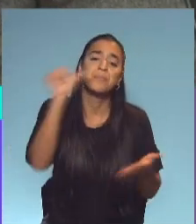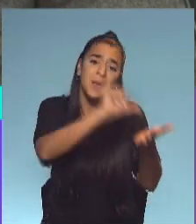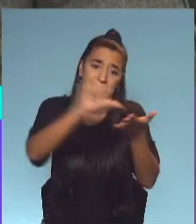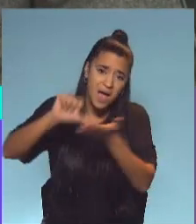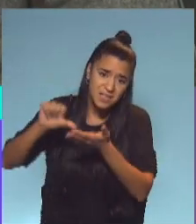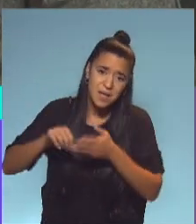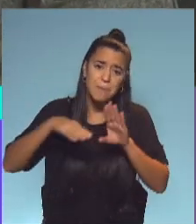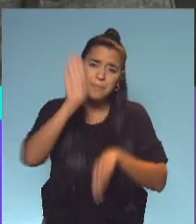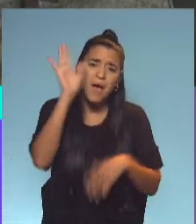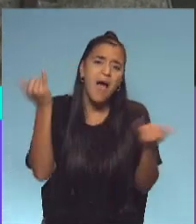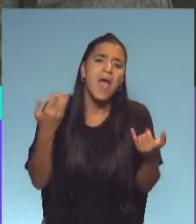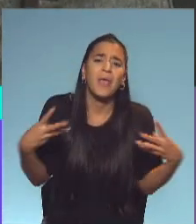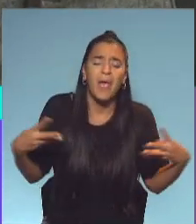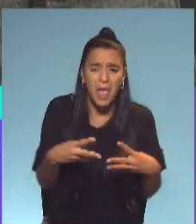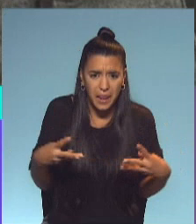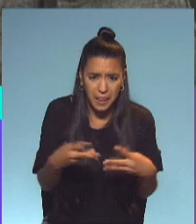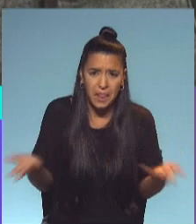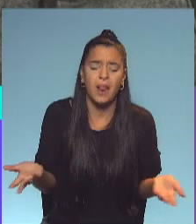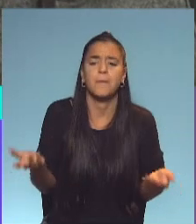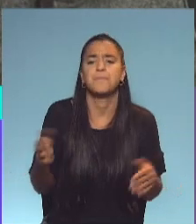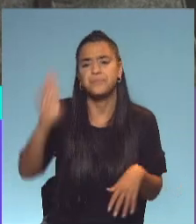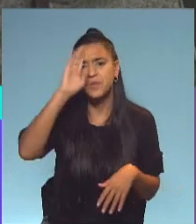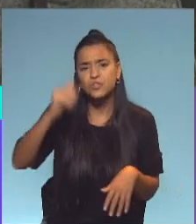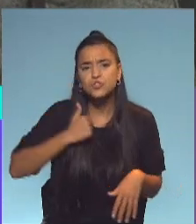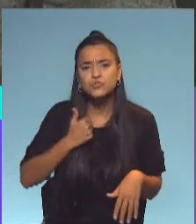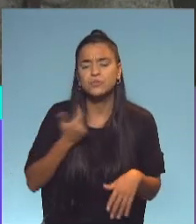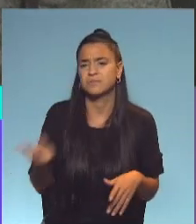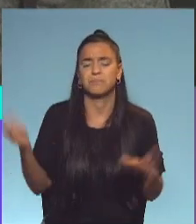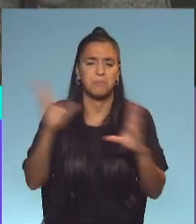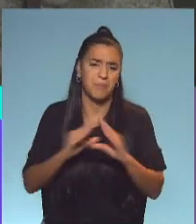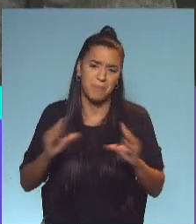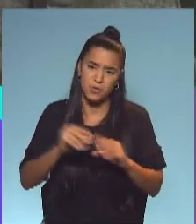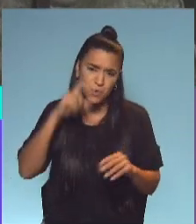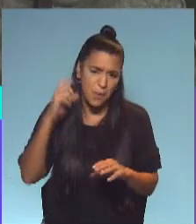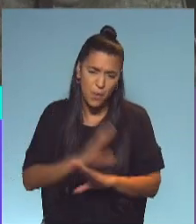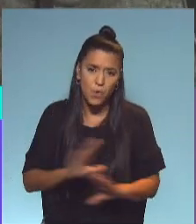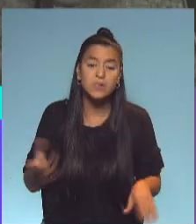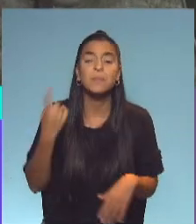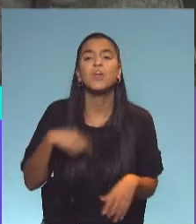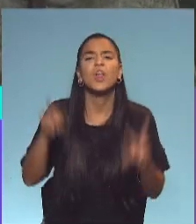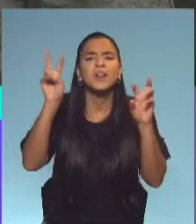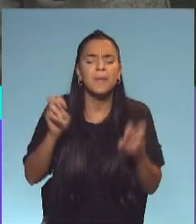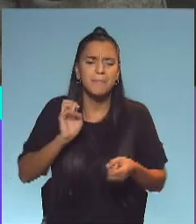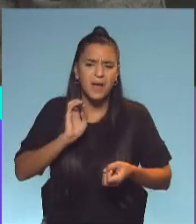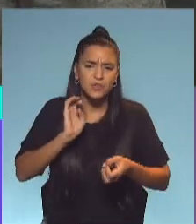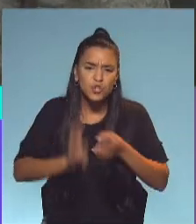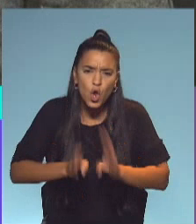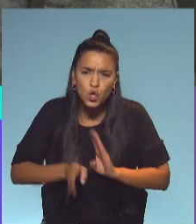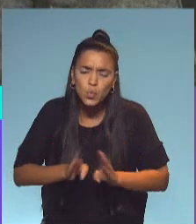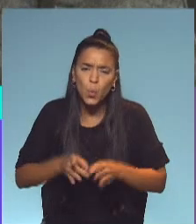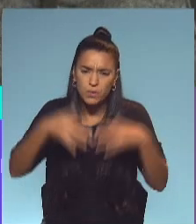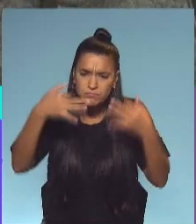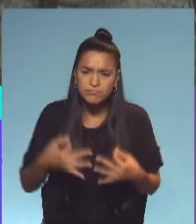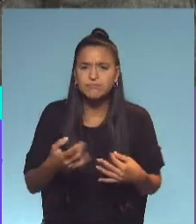han incursionado en algún conflicto bélico con sus veteranos, que es un papelón, que es una vergüenza. Pero el tema de las torturas, en sí